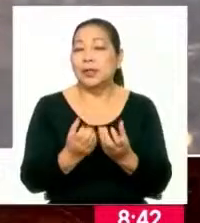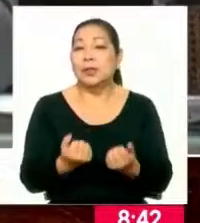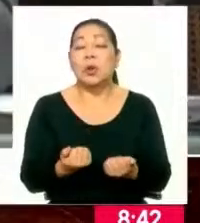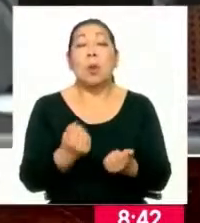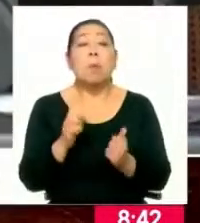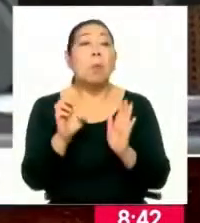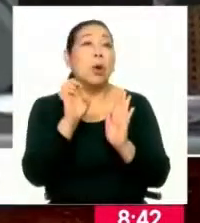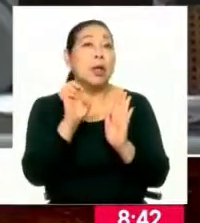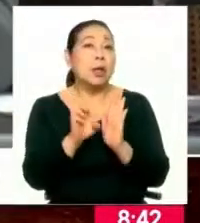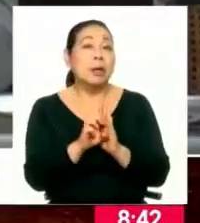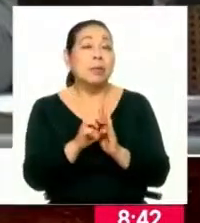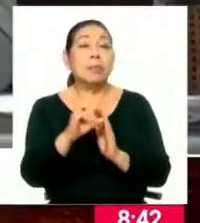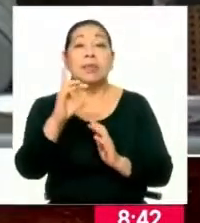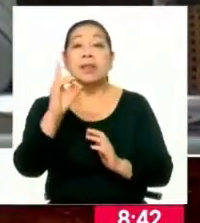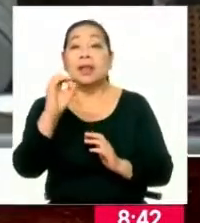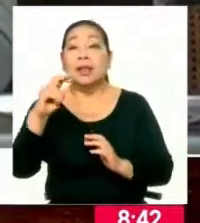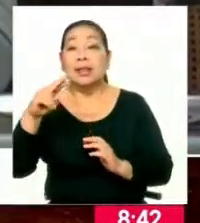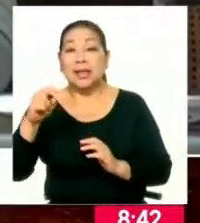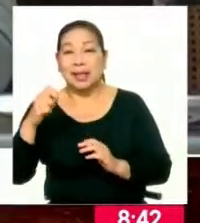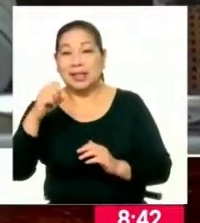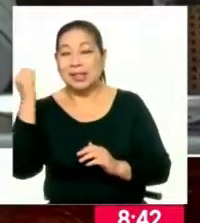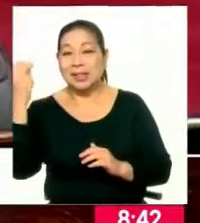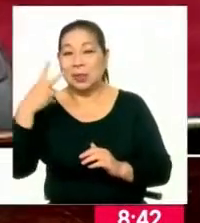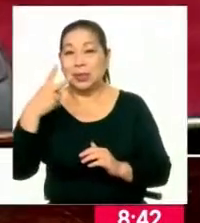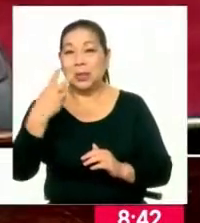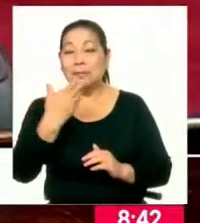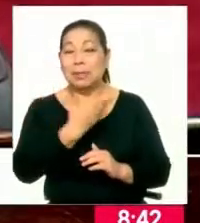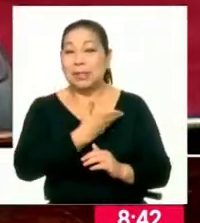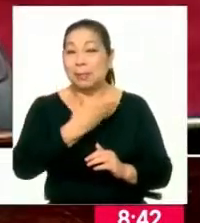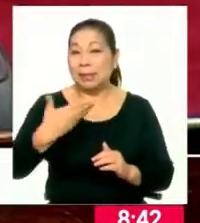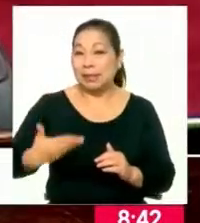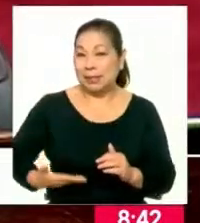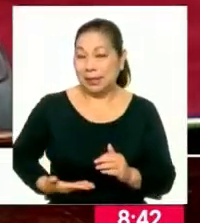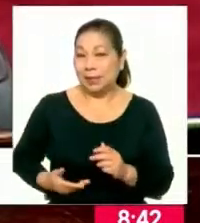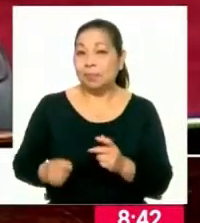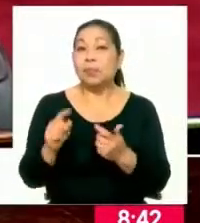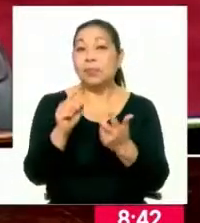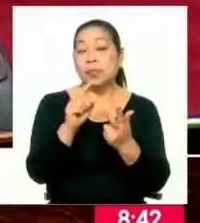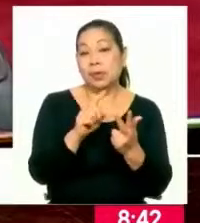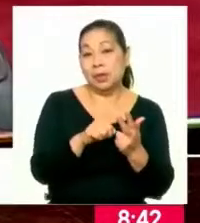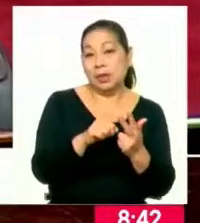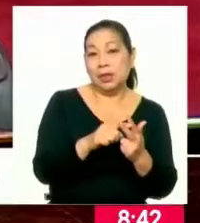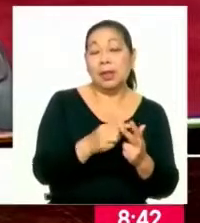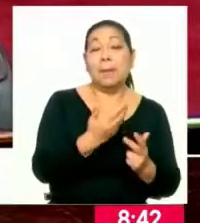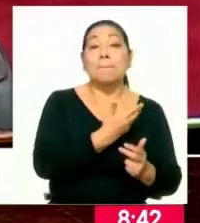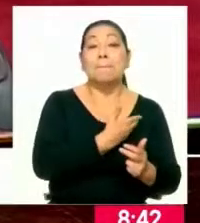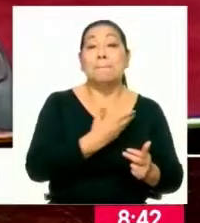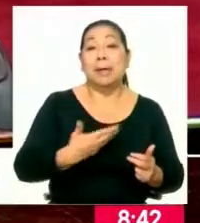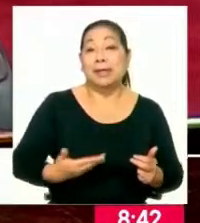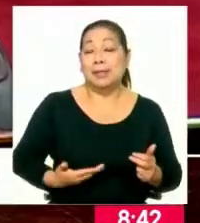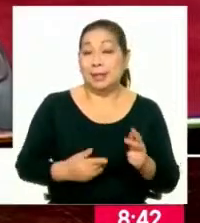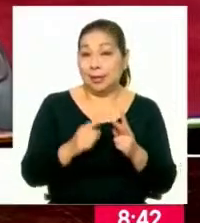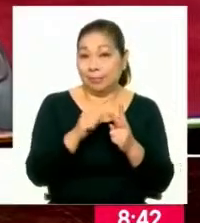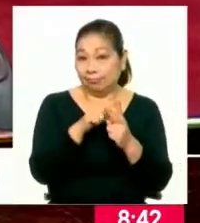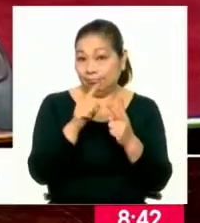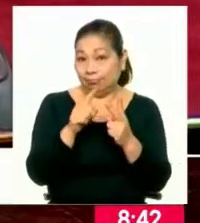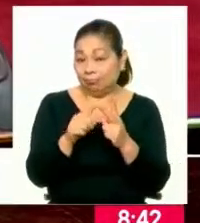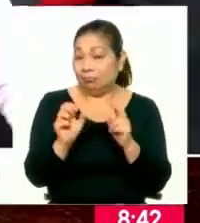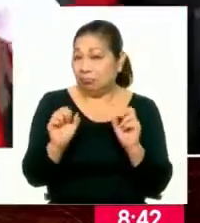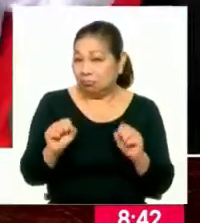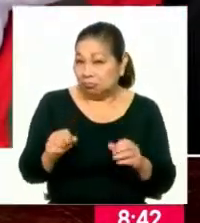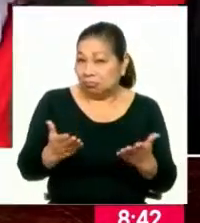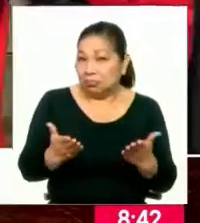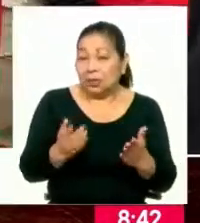El caso de Dina Boluarte, vicepresidenta de la República, y el caso del presidente de la República y esta